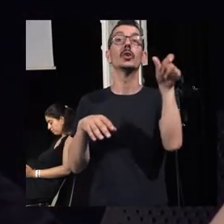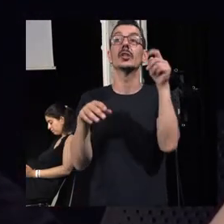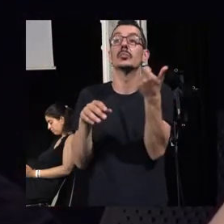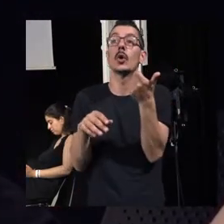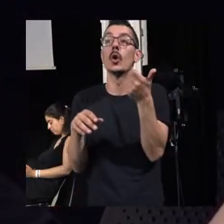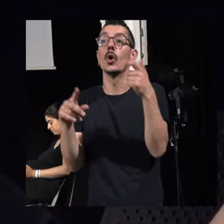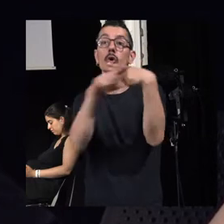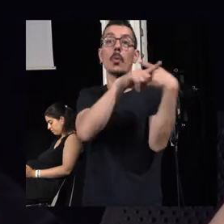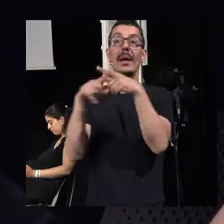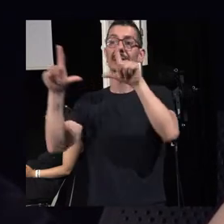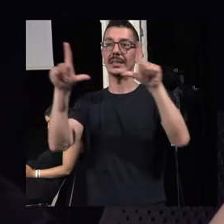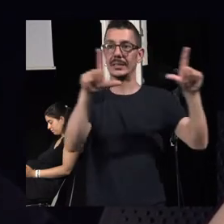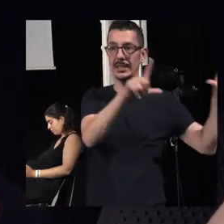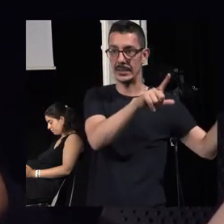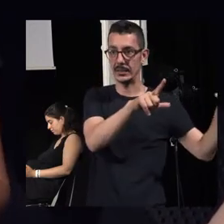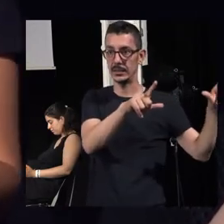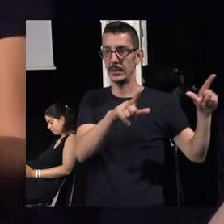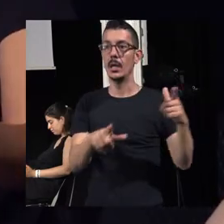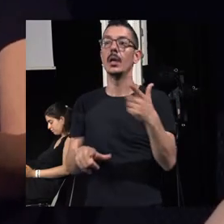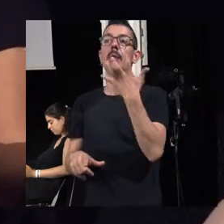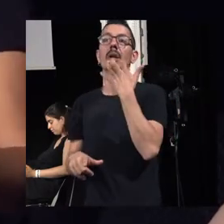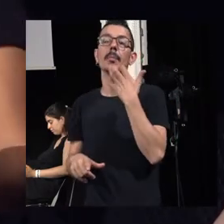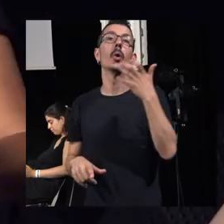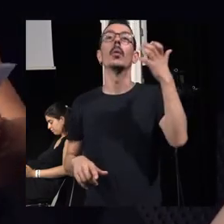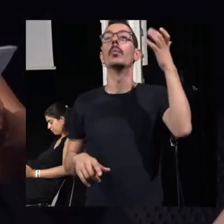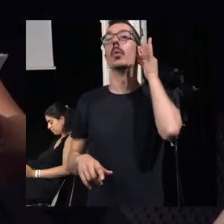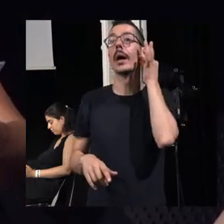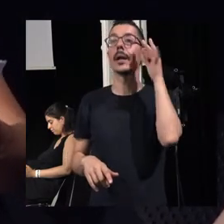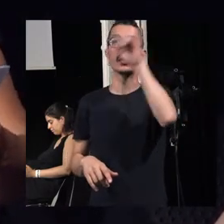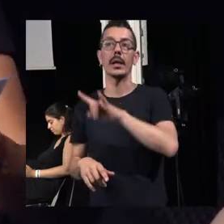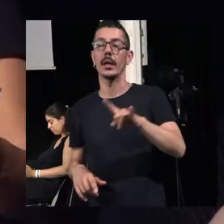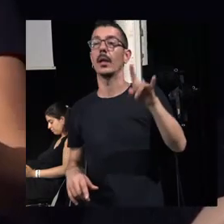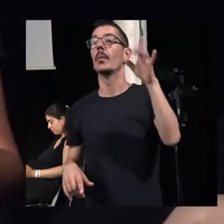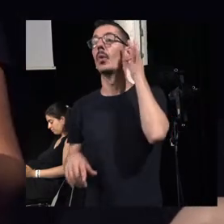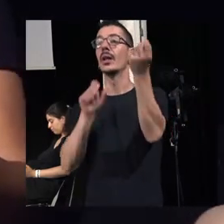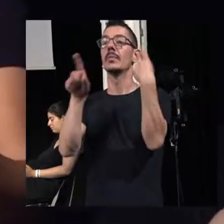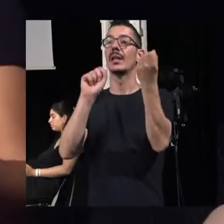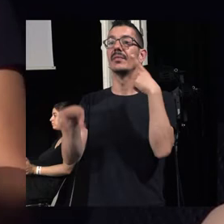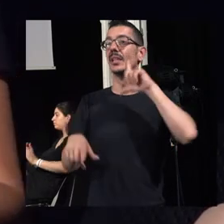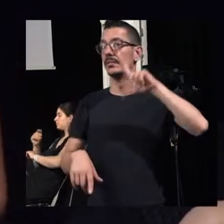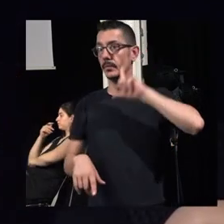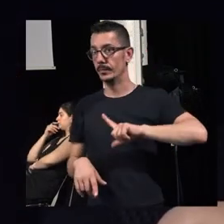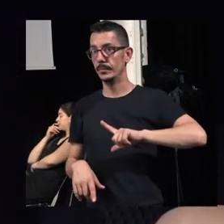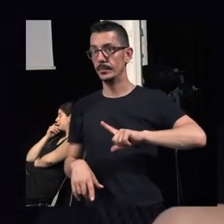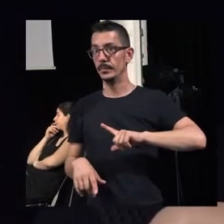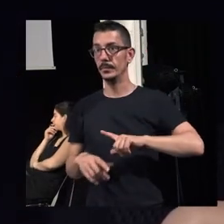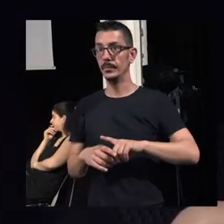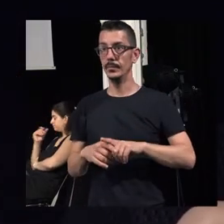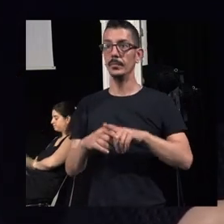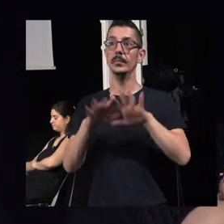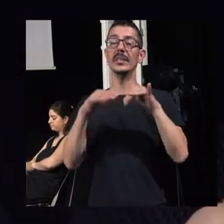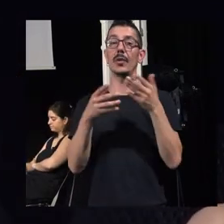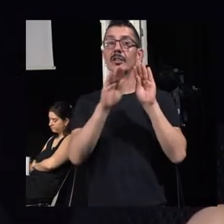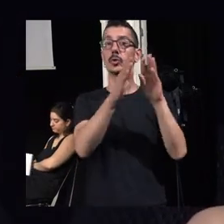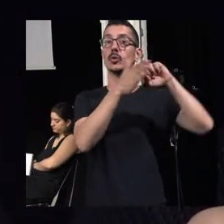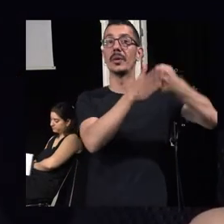definidas por dos o más ejes de opresión, como por ejemplo mujer negra, mujer migrante lesbiana, definidas en términos de la sumatoria de sus opresiones.